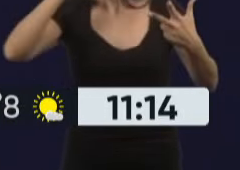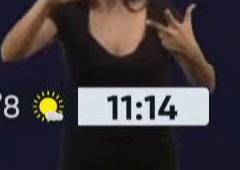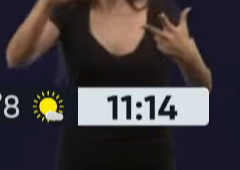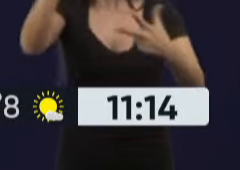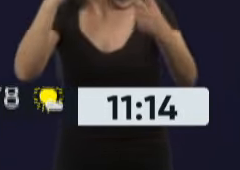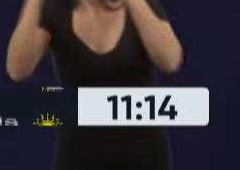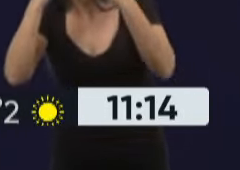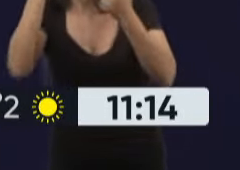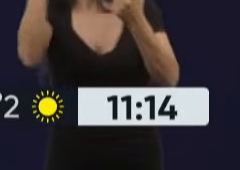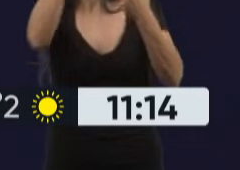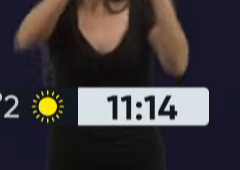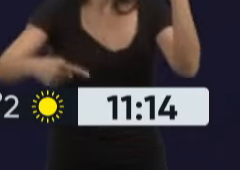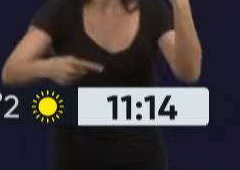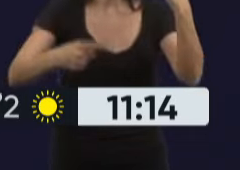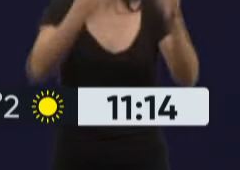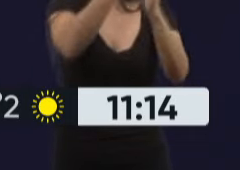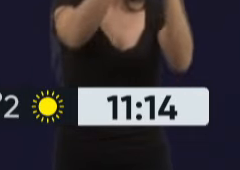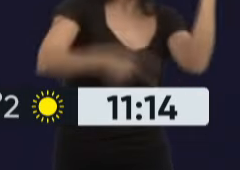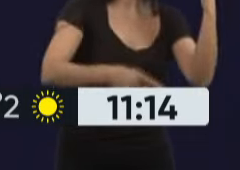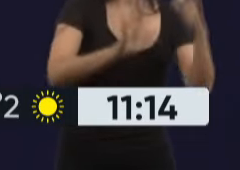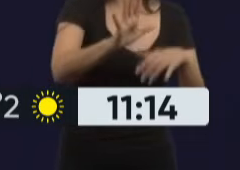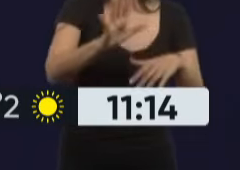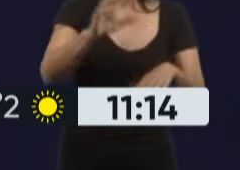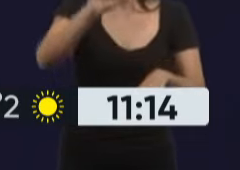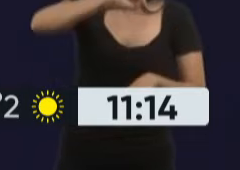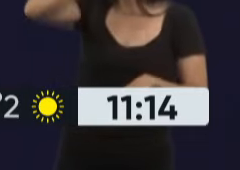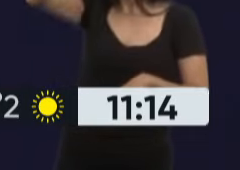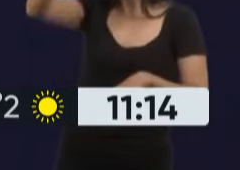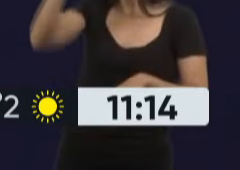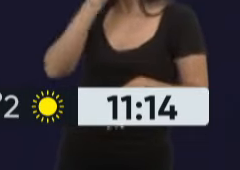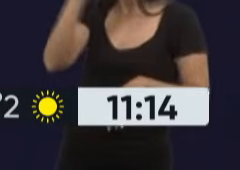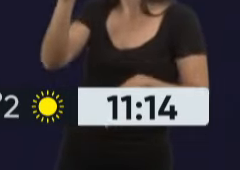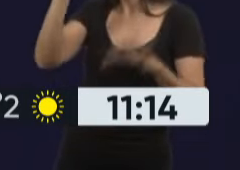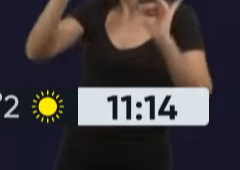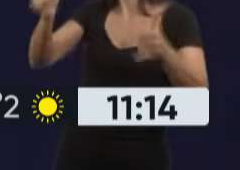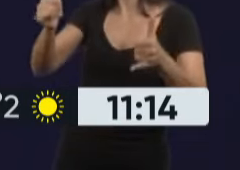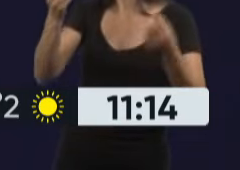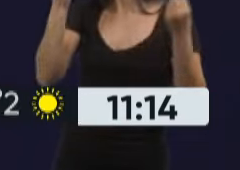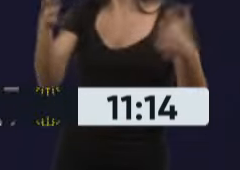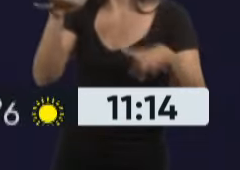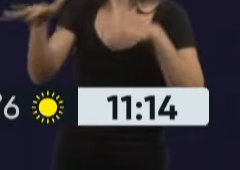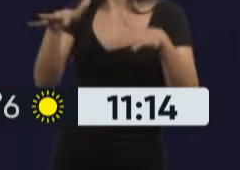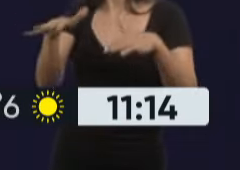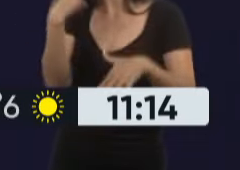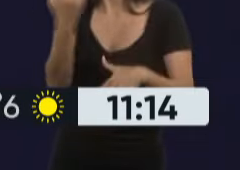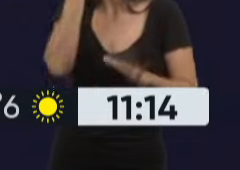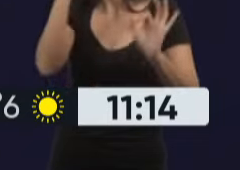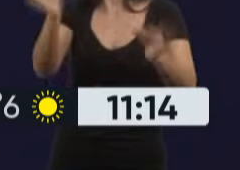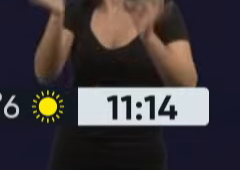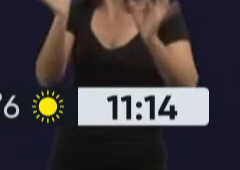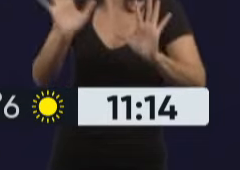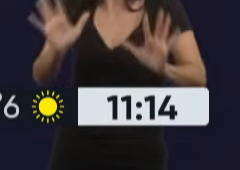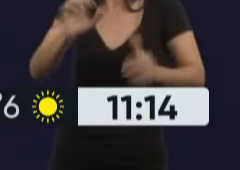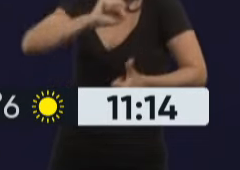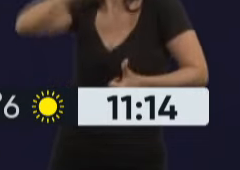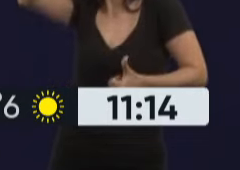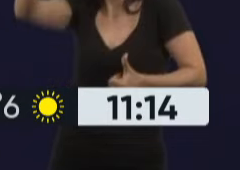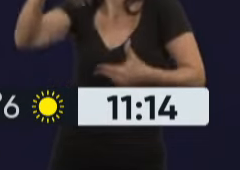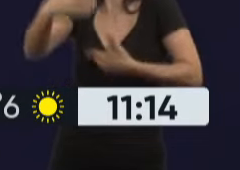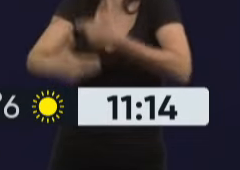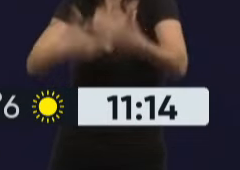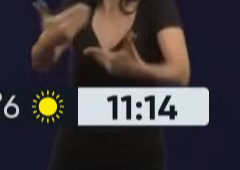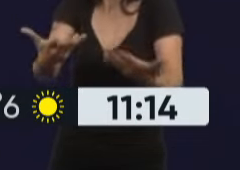regulada Por supuesto que la núcleo es la que más miramos pero está todo dentro de lo que teníamos previsto digamos no en este